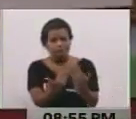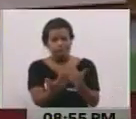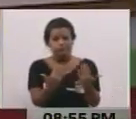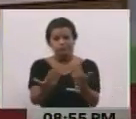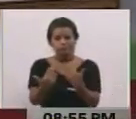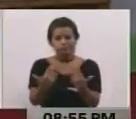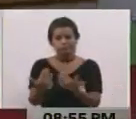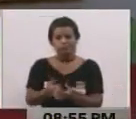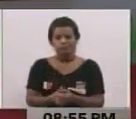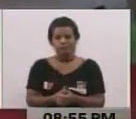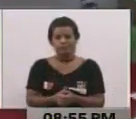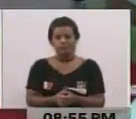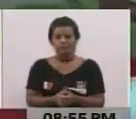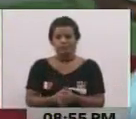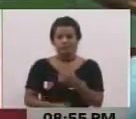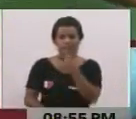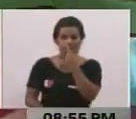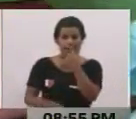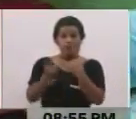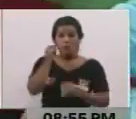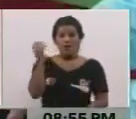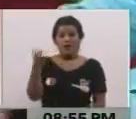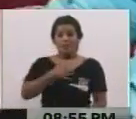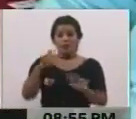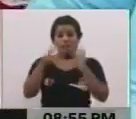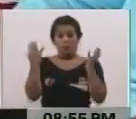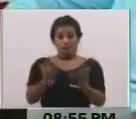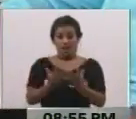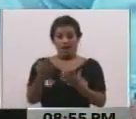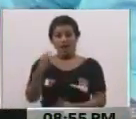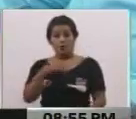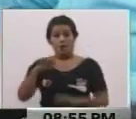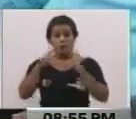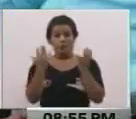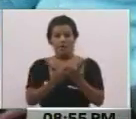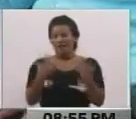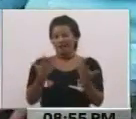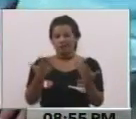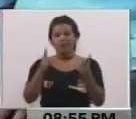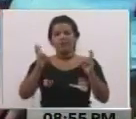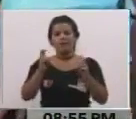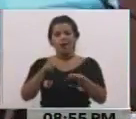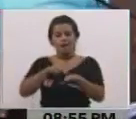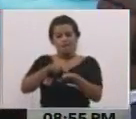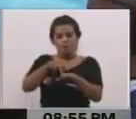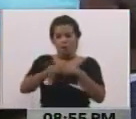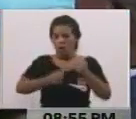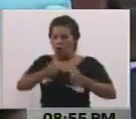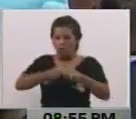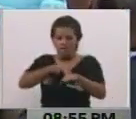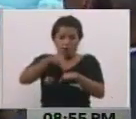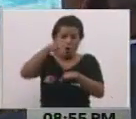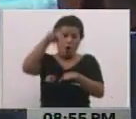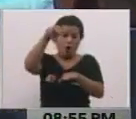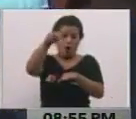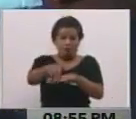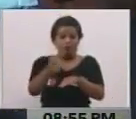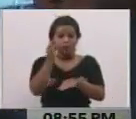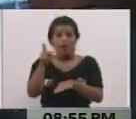nuestra atleta. Campeona mundial en pista cubierta en la especialidad de triple salto y múltiples veces